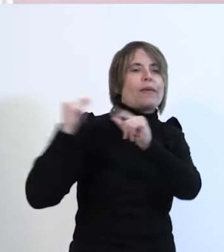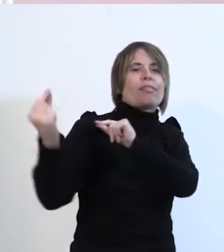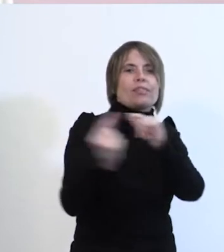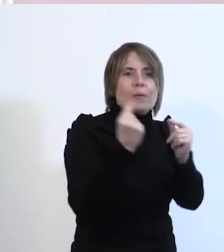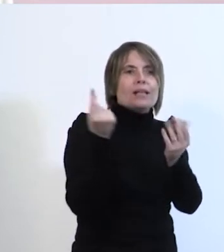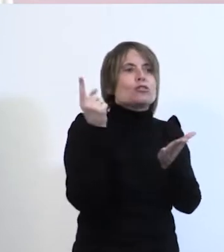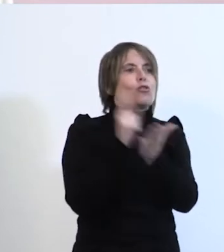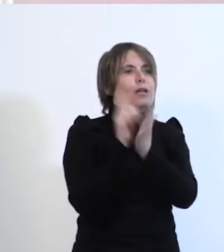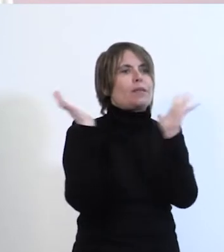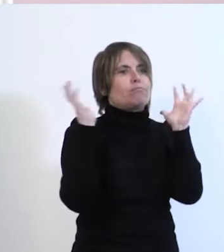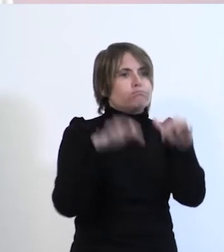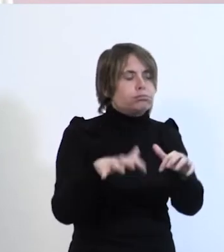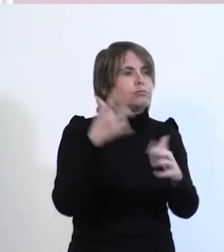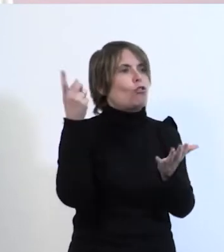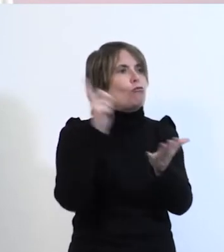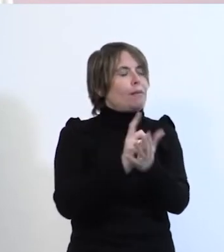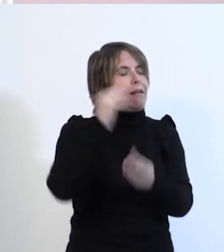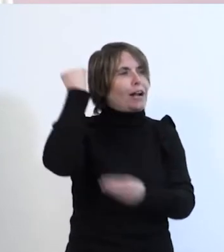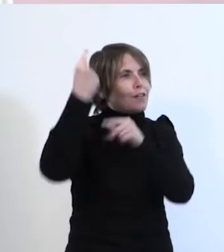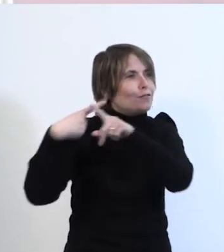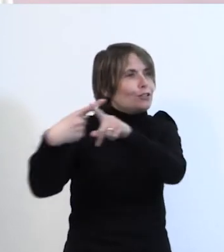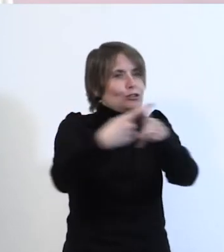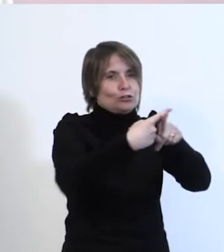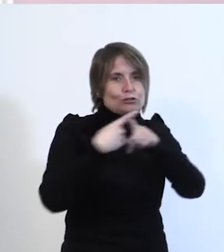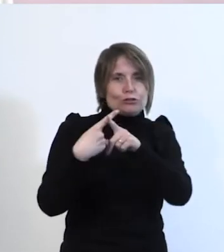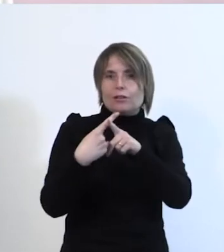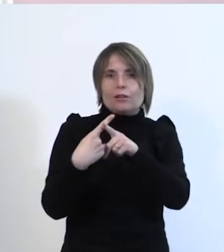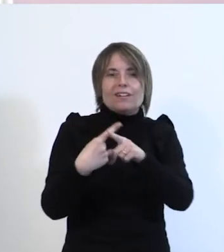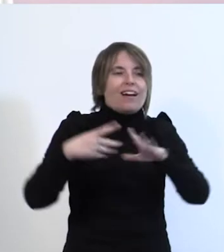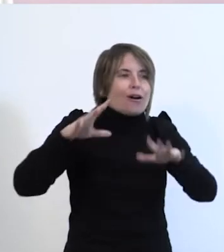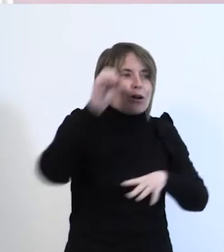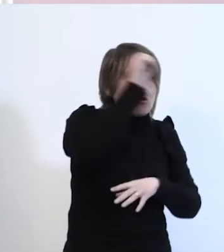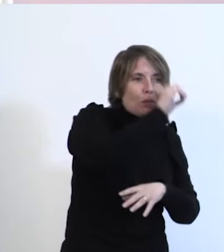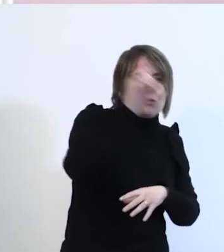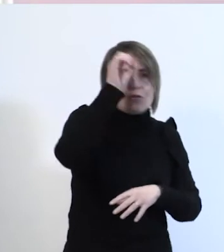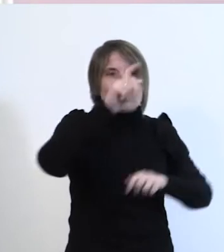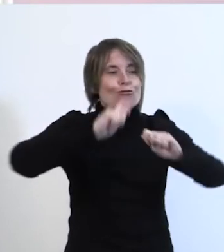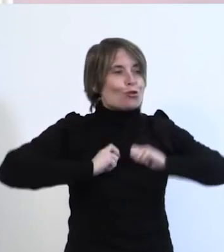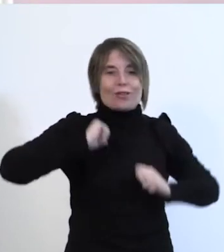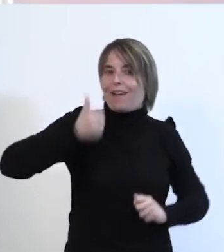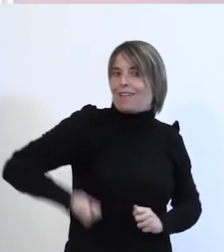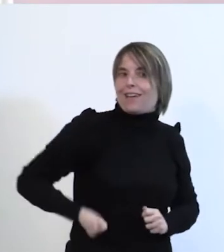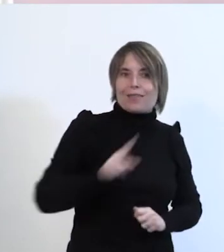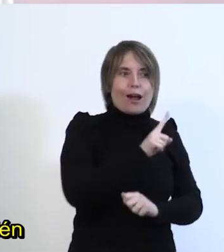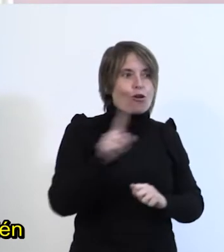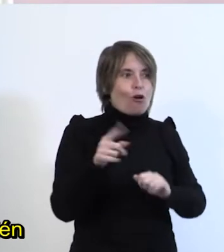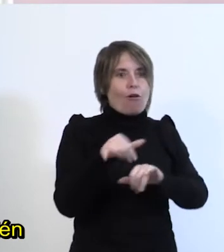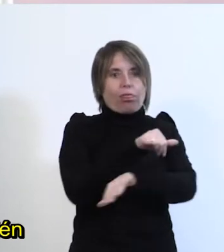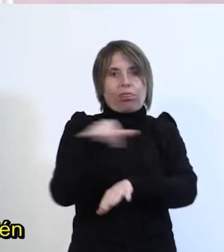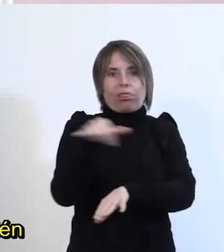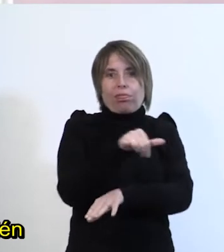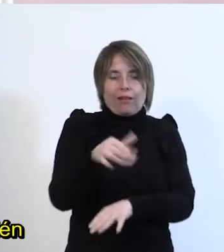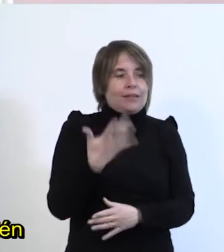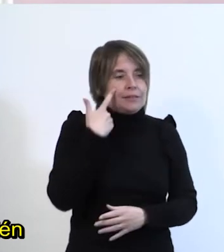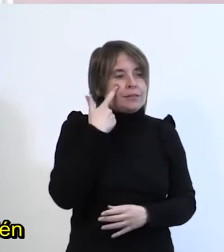a las tertulias, que volvamos a la reflexión, que por encima, por las diferencias lo que hacen es enriquecernos. ¿Estáis